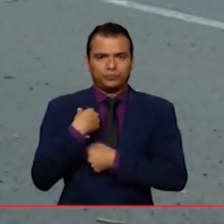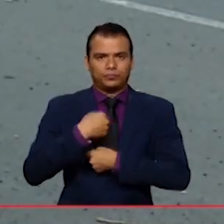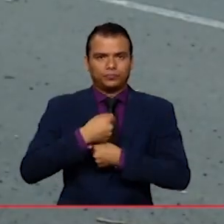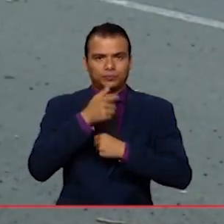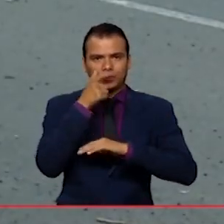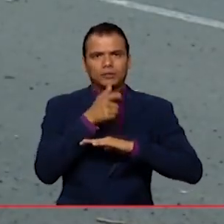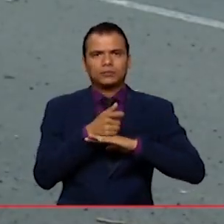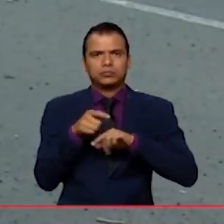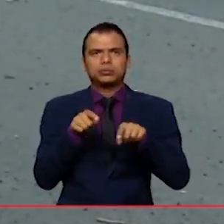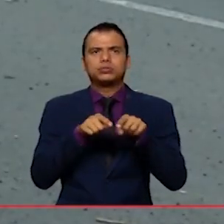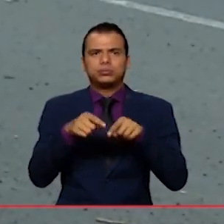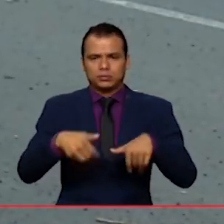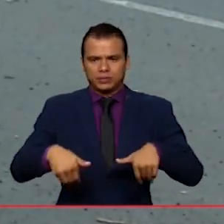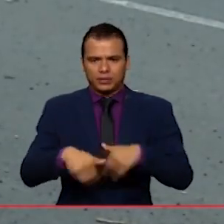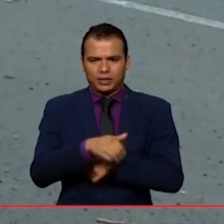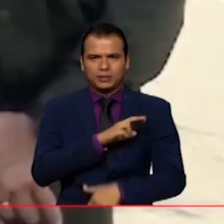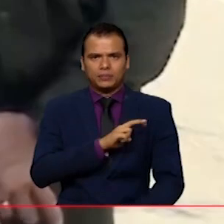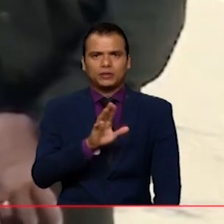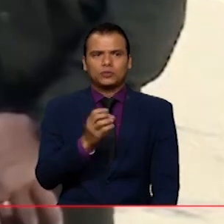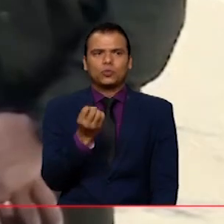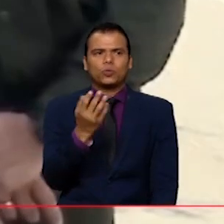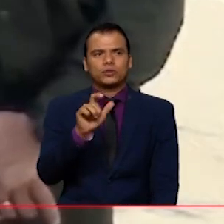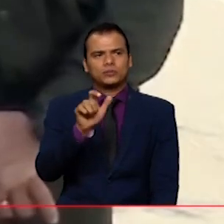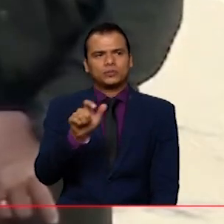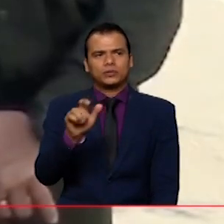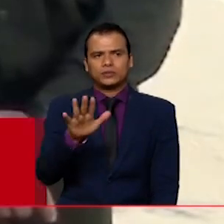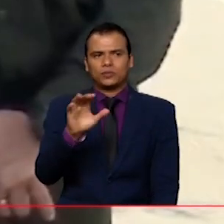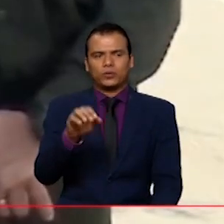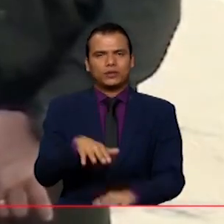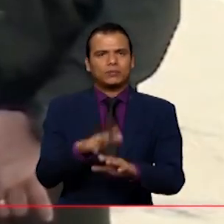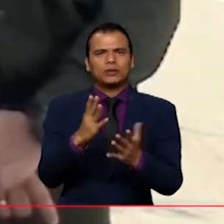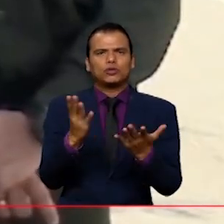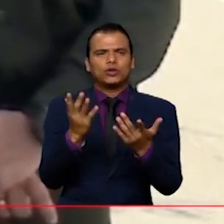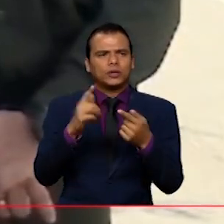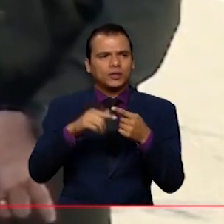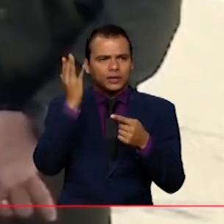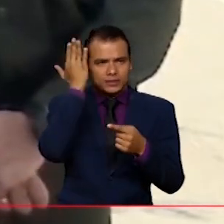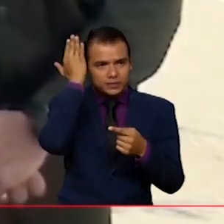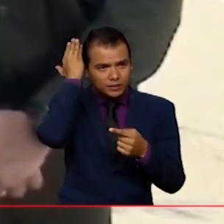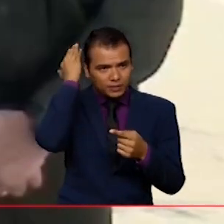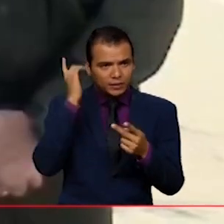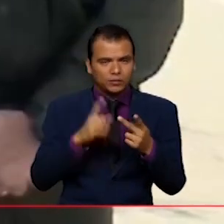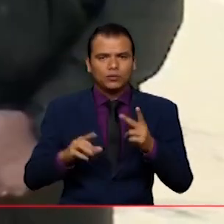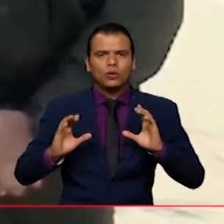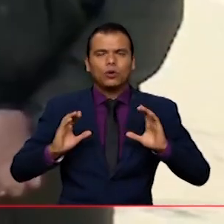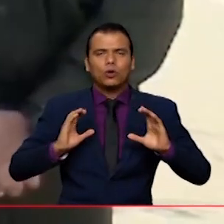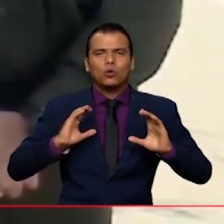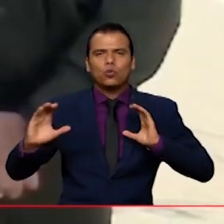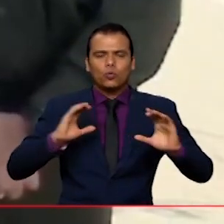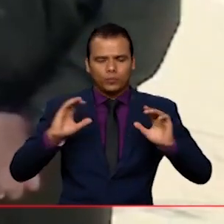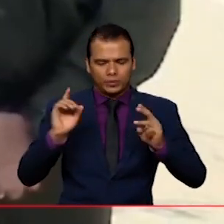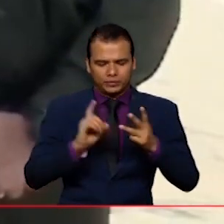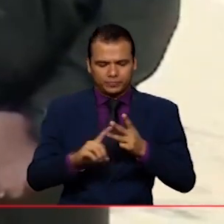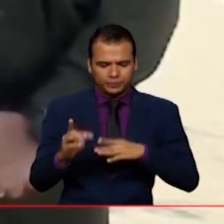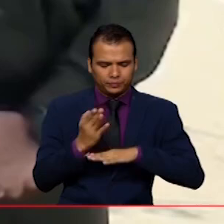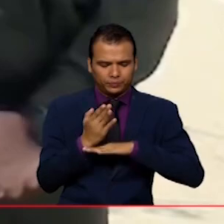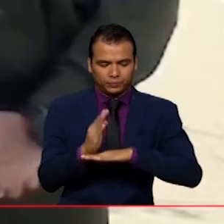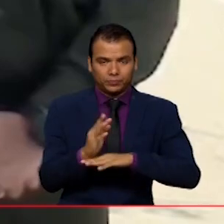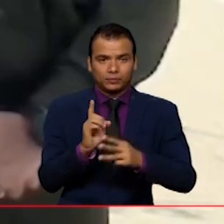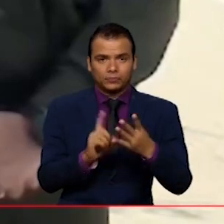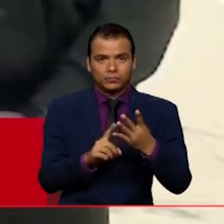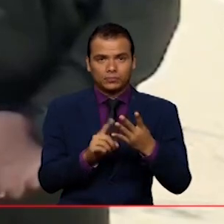viales del departamento y de manera especial en los municipios del Cerrito, La Cumbre, Carima, El Darién y